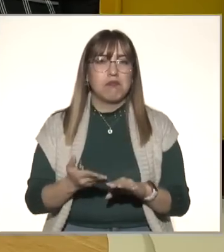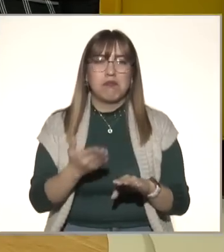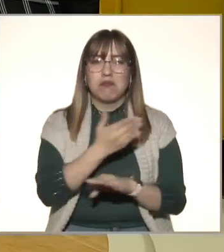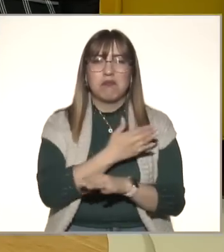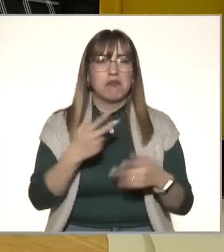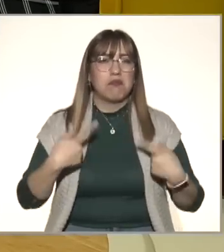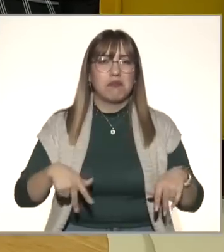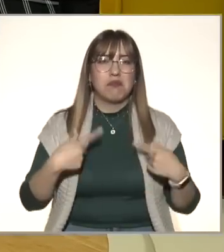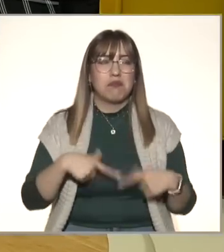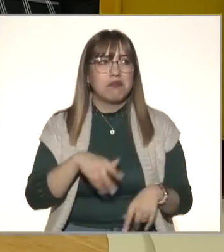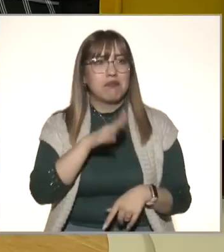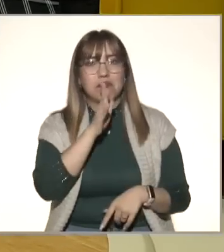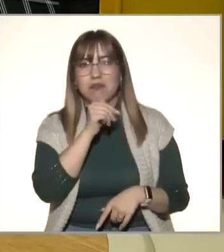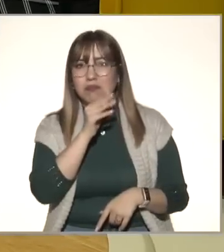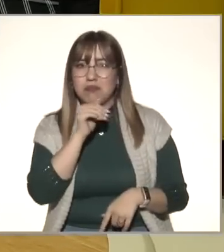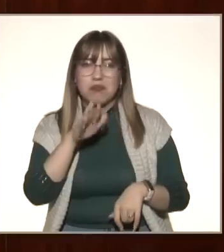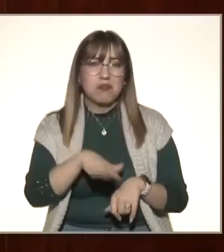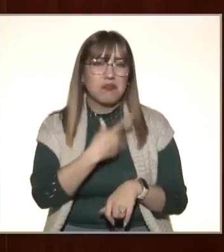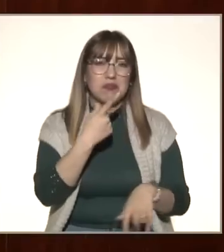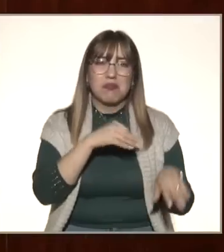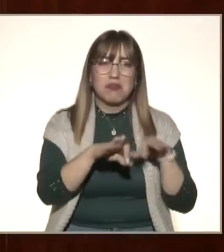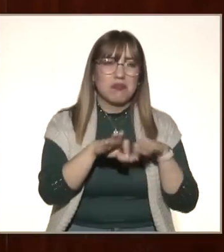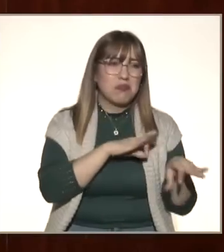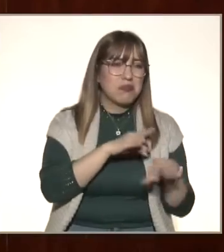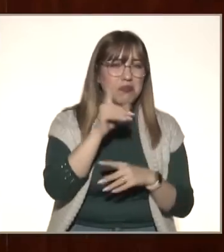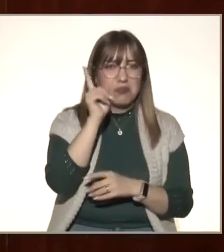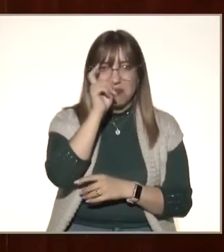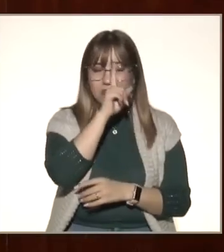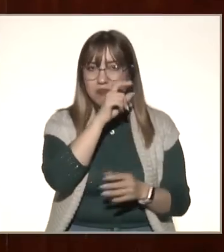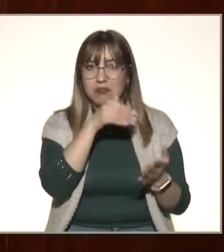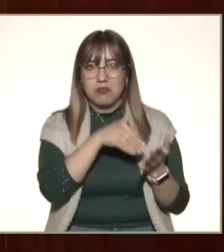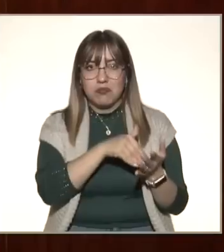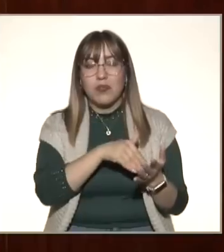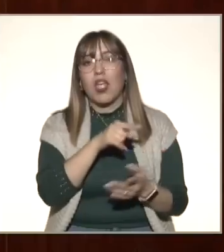tienen trabajo, incluso el 24, entonces esa persona